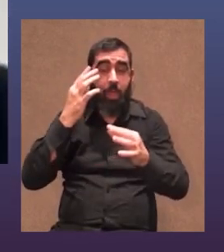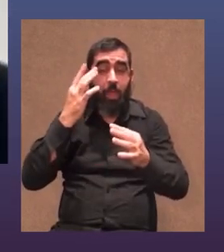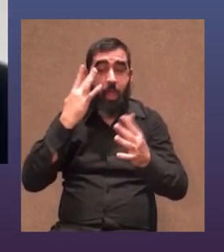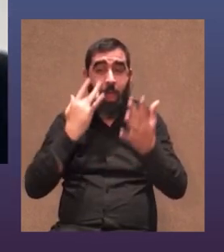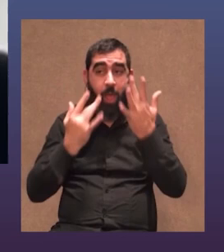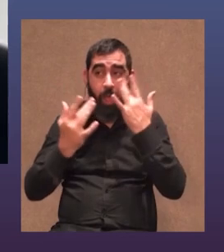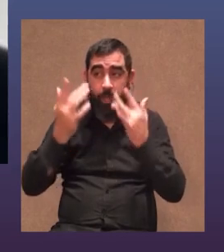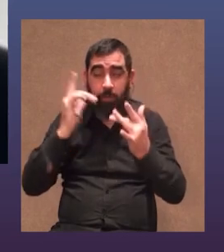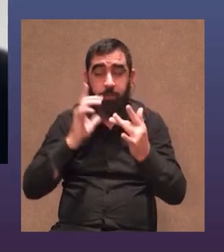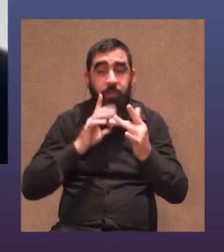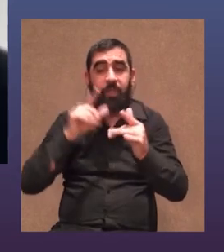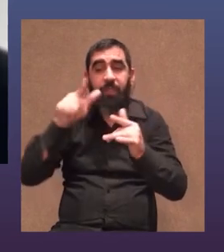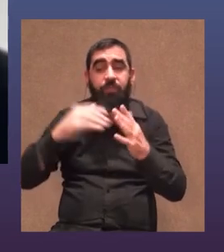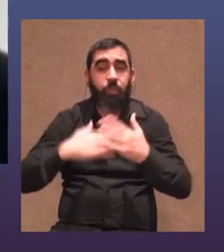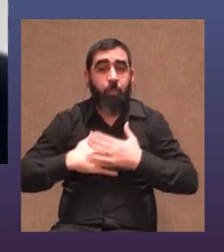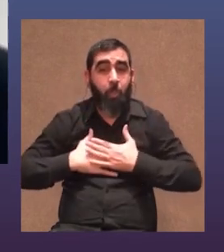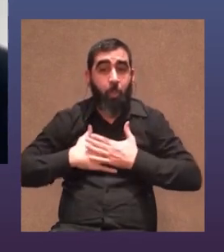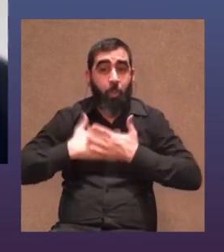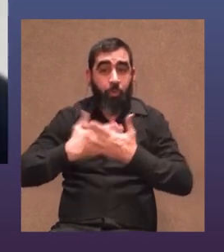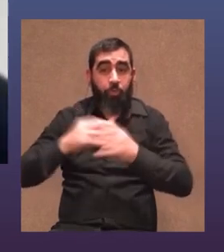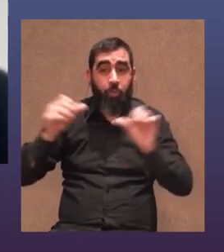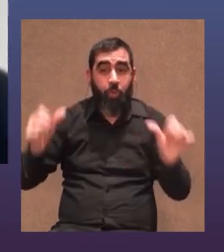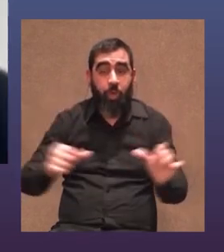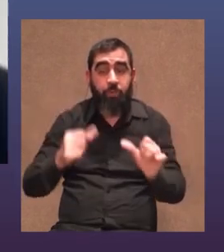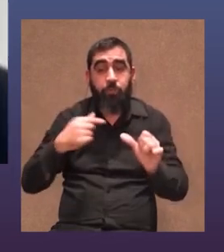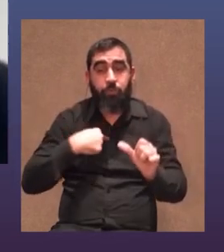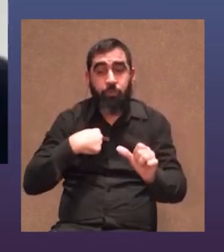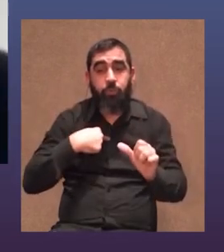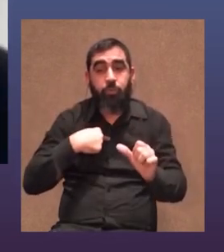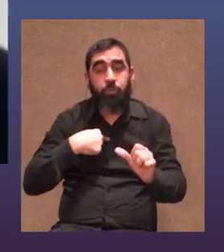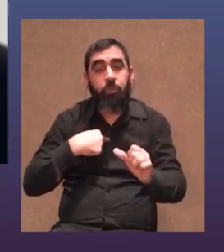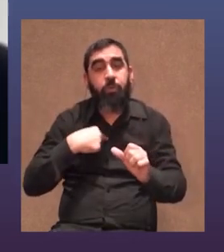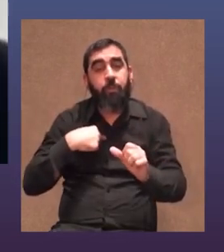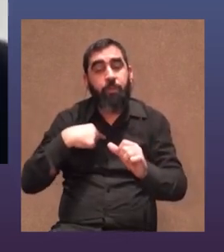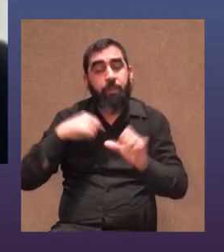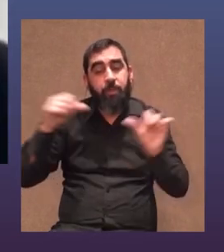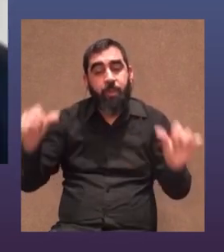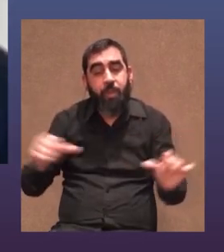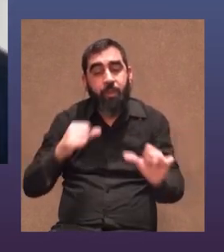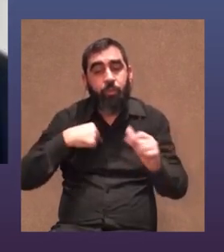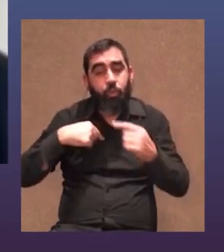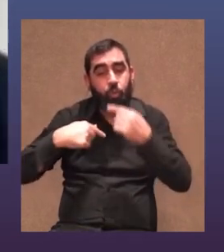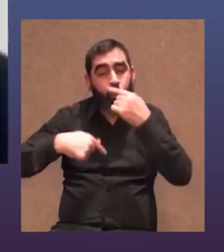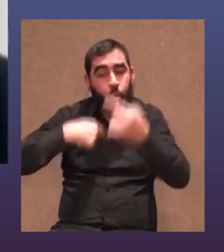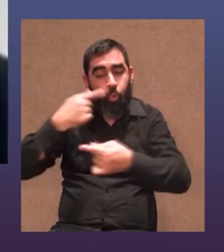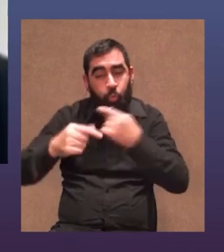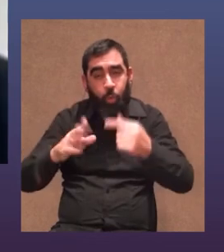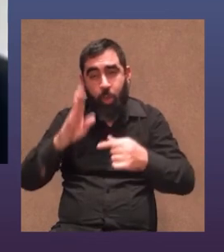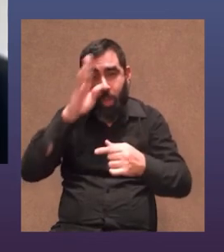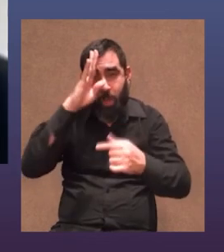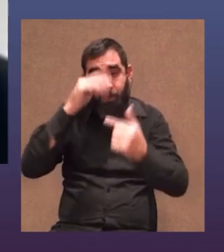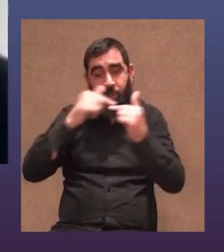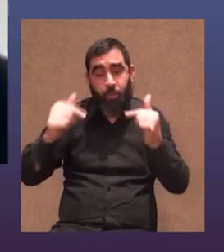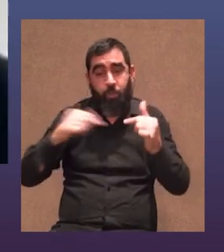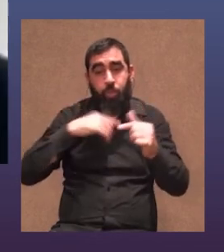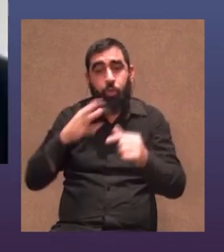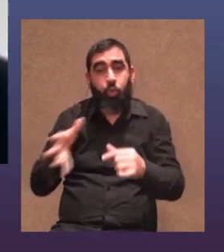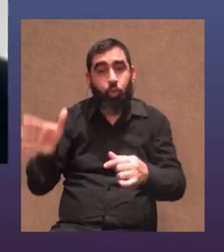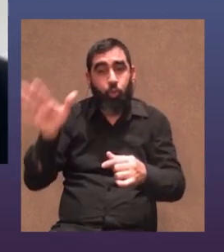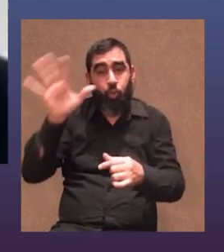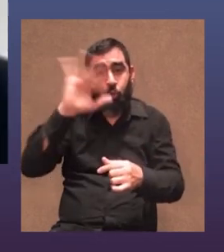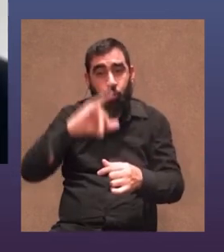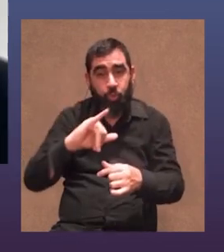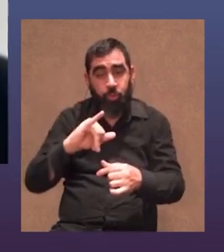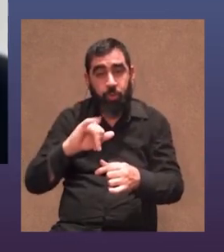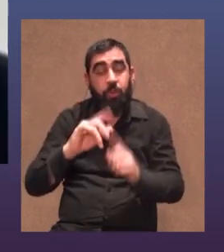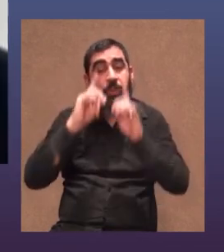conmoción me inspira para seguir enriqueciendo lo que yo hago cotidianamente.